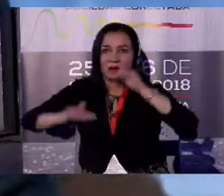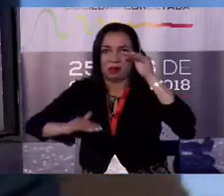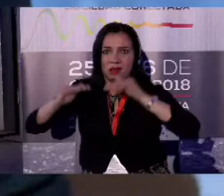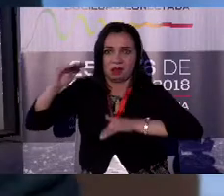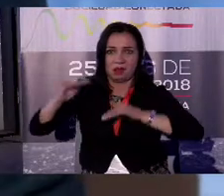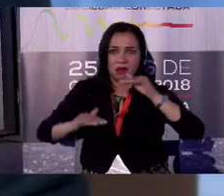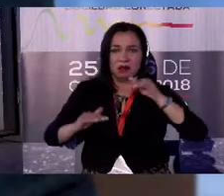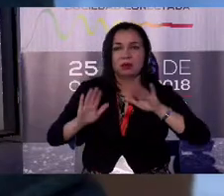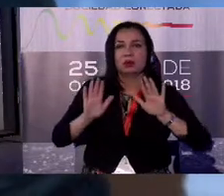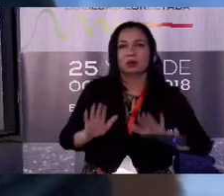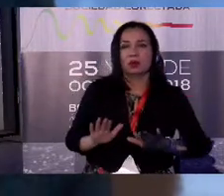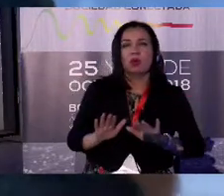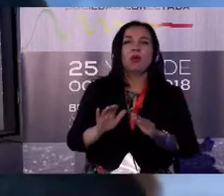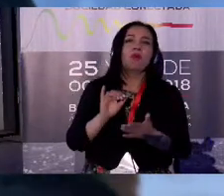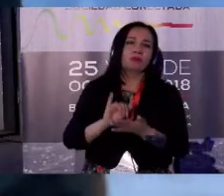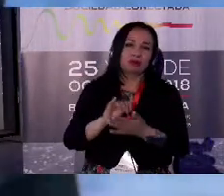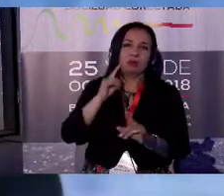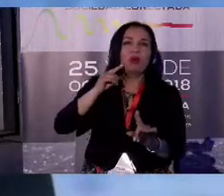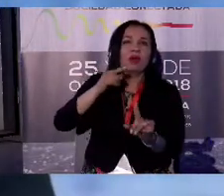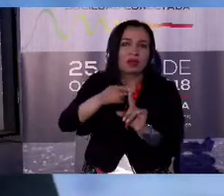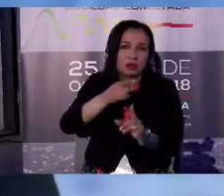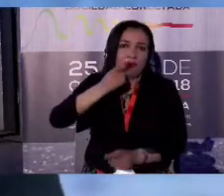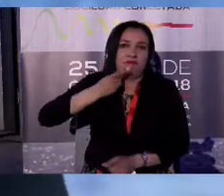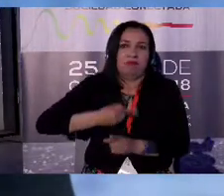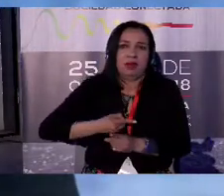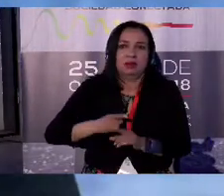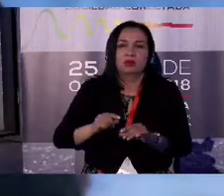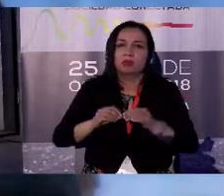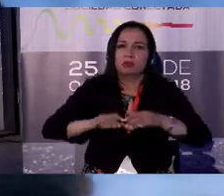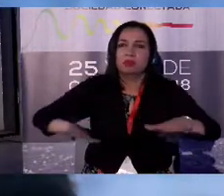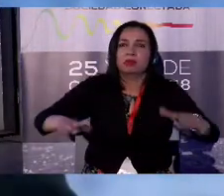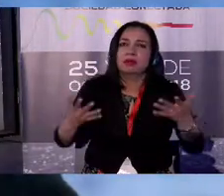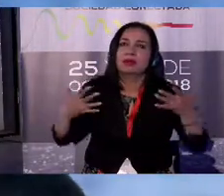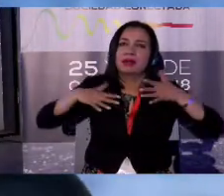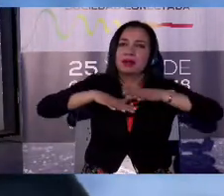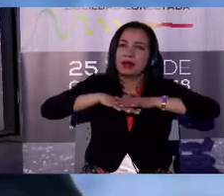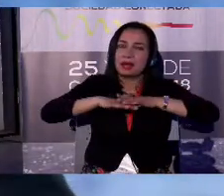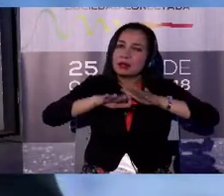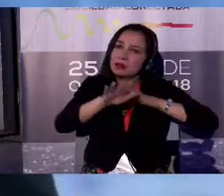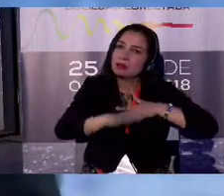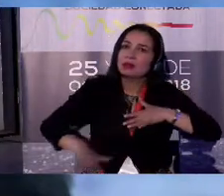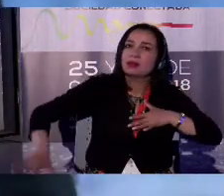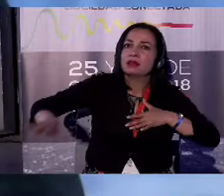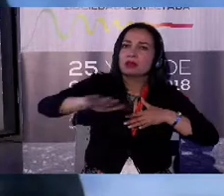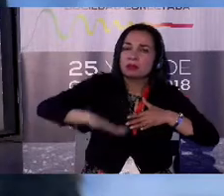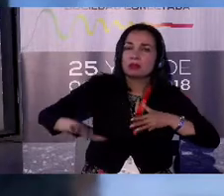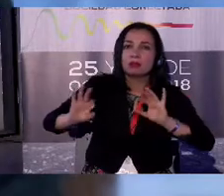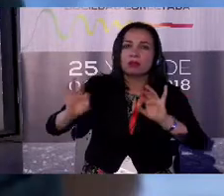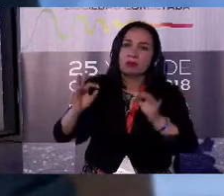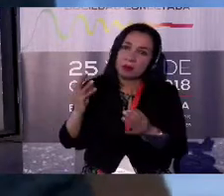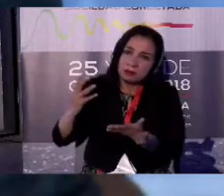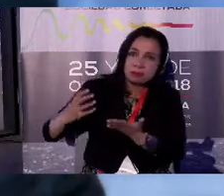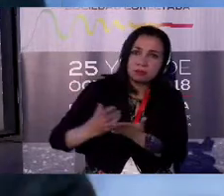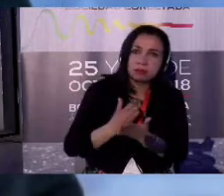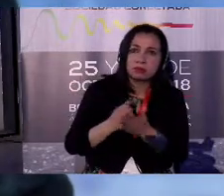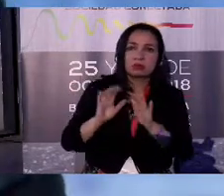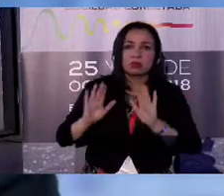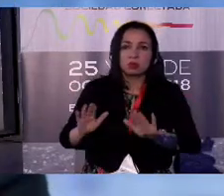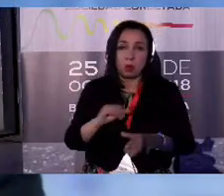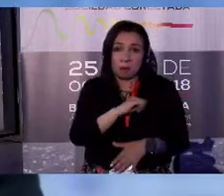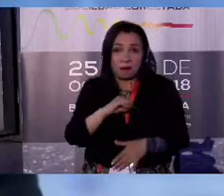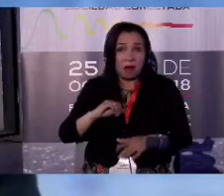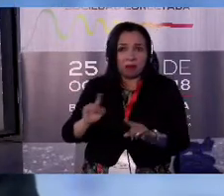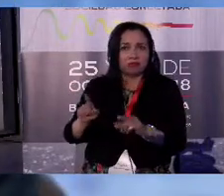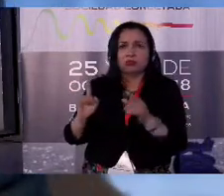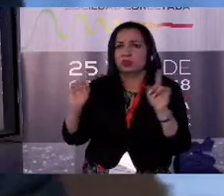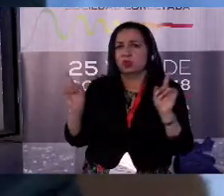creo que cumple el objetivo de favorecer despliegues de redes en zonas que no serían rentables desde una perspectiva meramente privada. Y creo que es